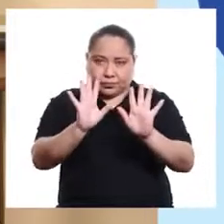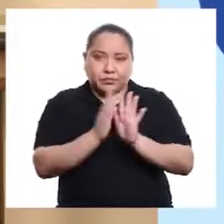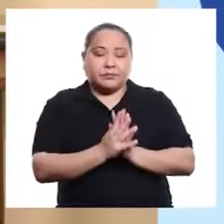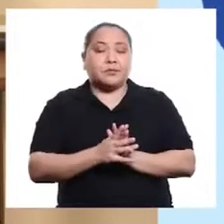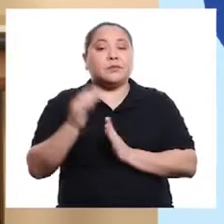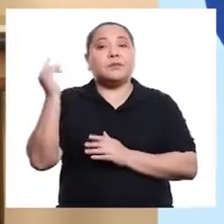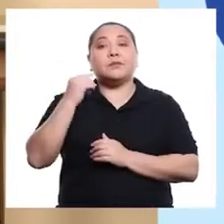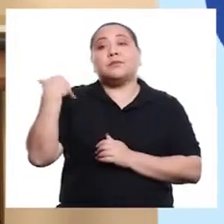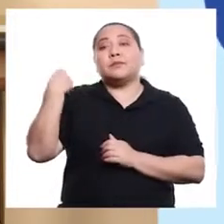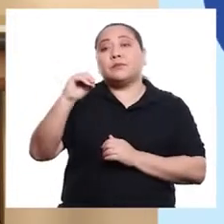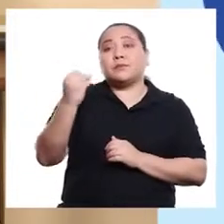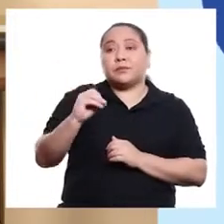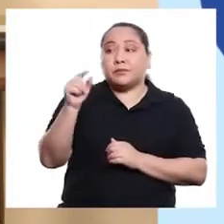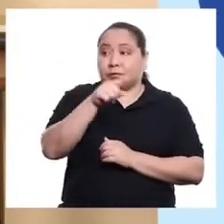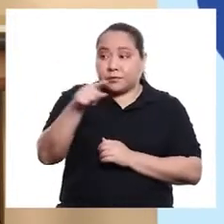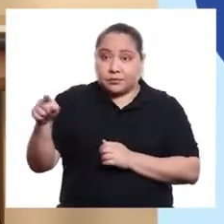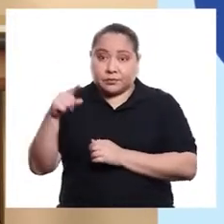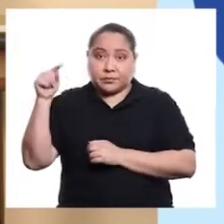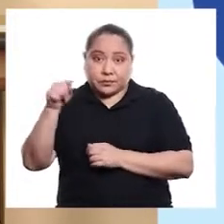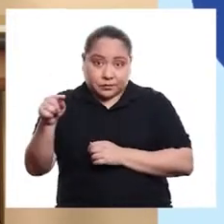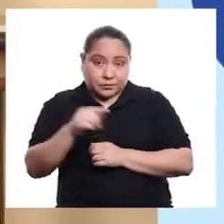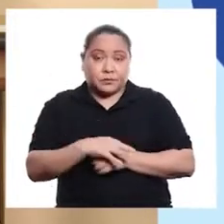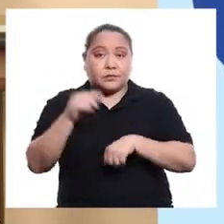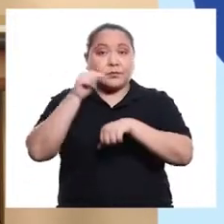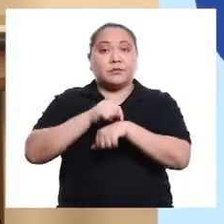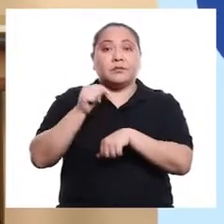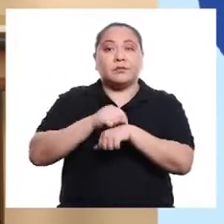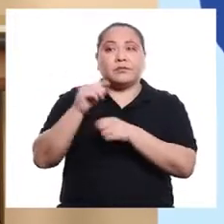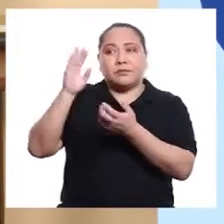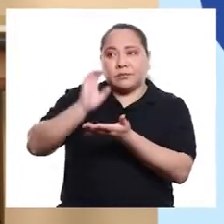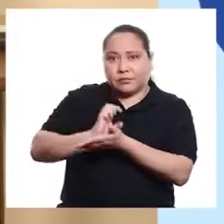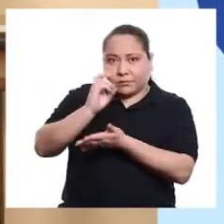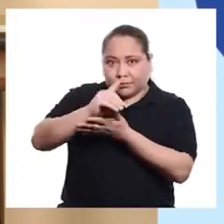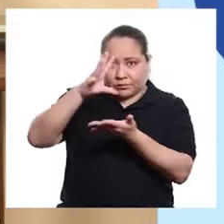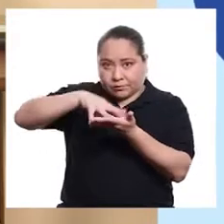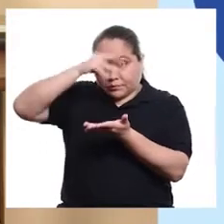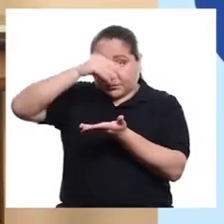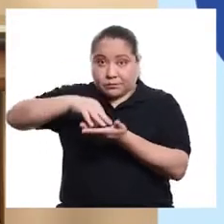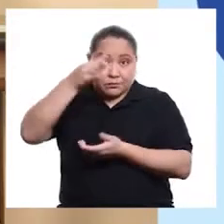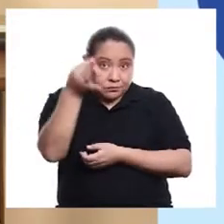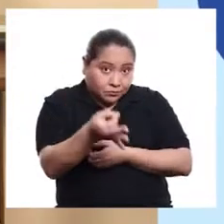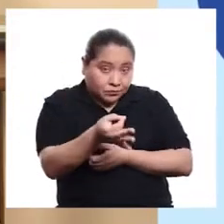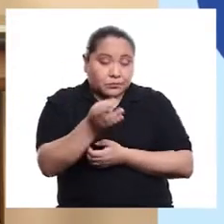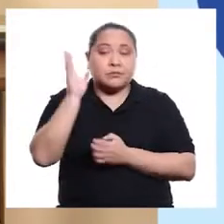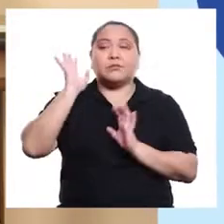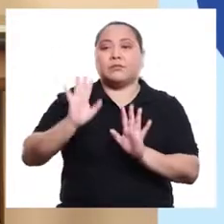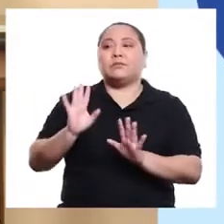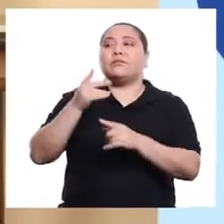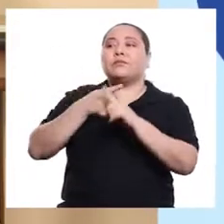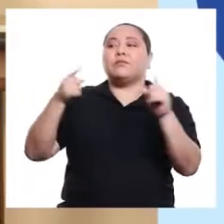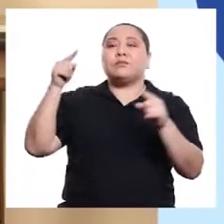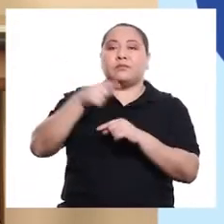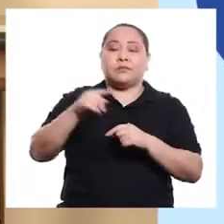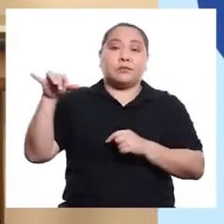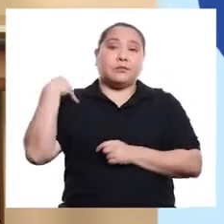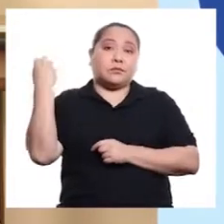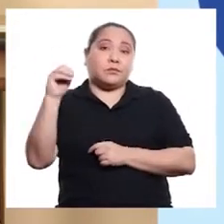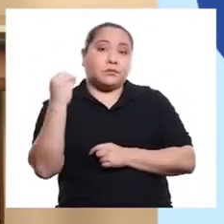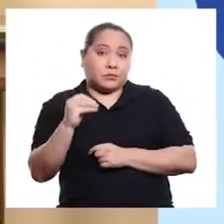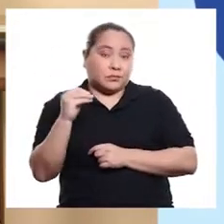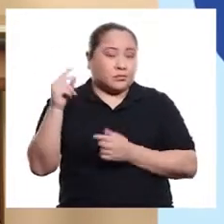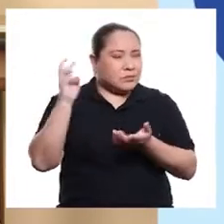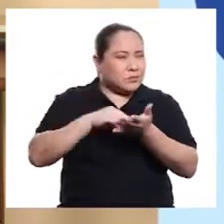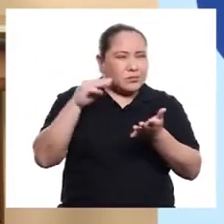así. Las y los jóvenes son quienes se encuentran en un periodo de educación, ¿no es así? Sin embargo,